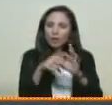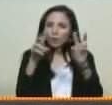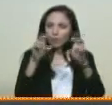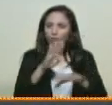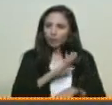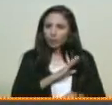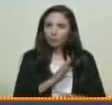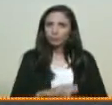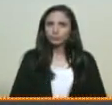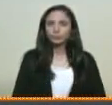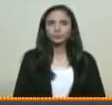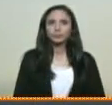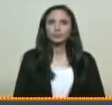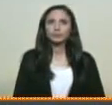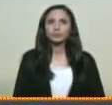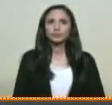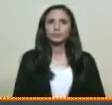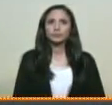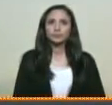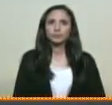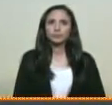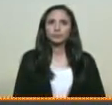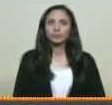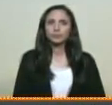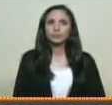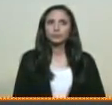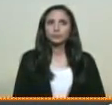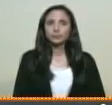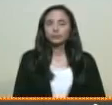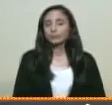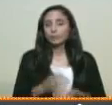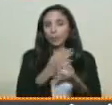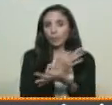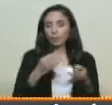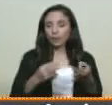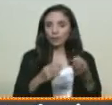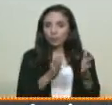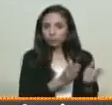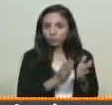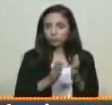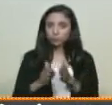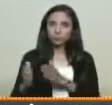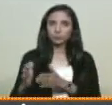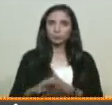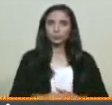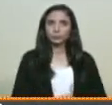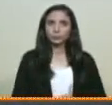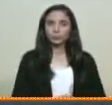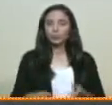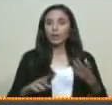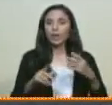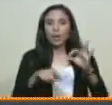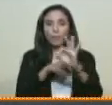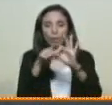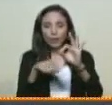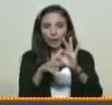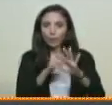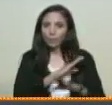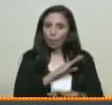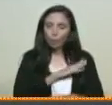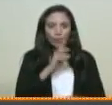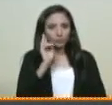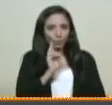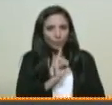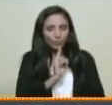la criptomoneda venezolana, el Petro, en perfecta armonía y comunión por la estabilidad económica del